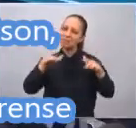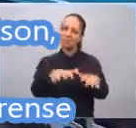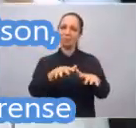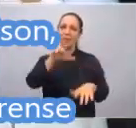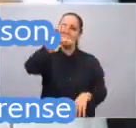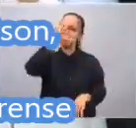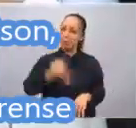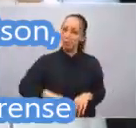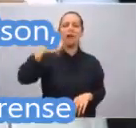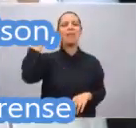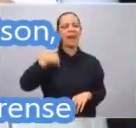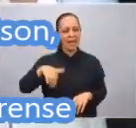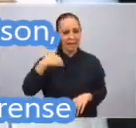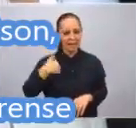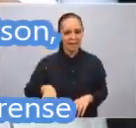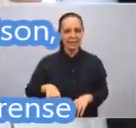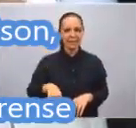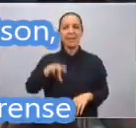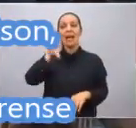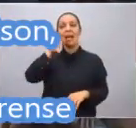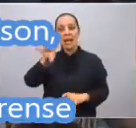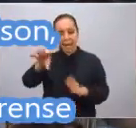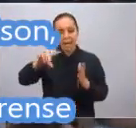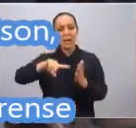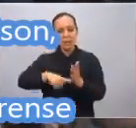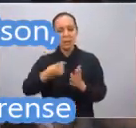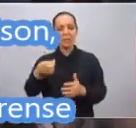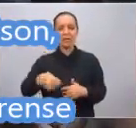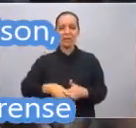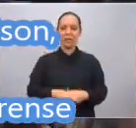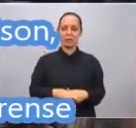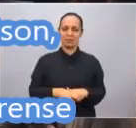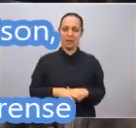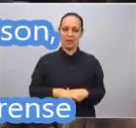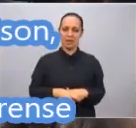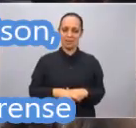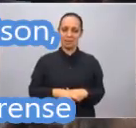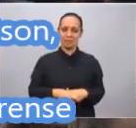República, en nuestra provincia.